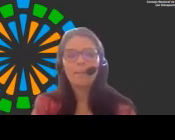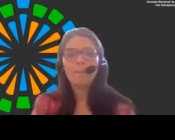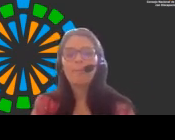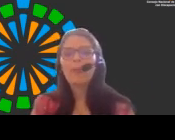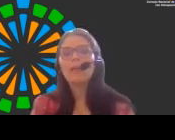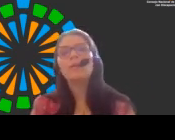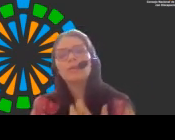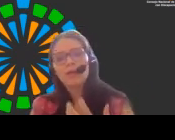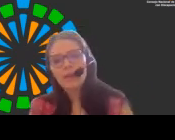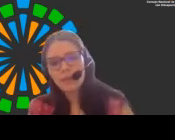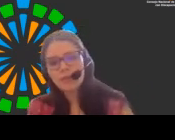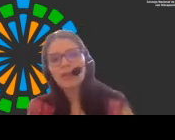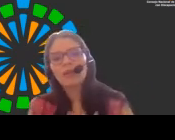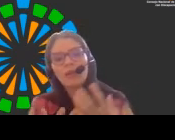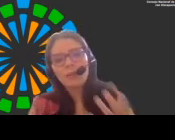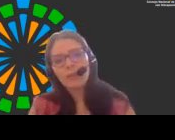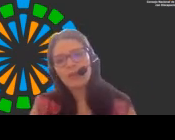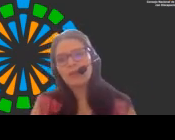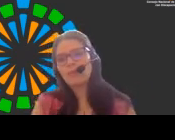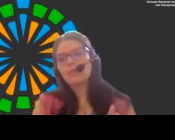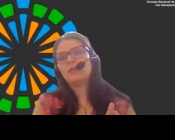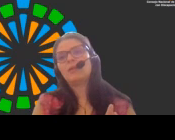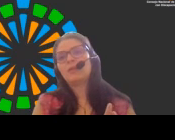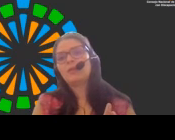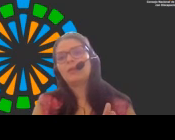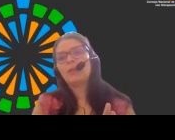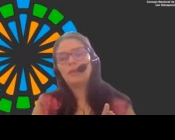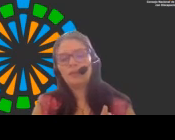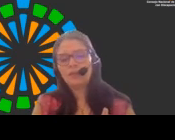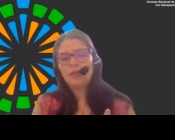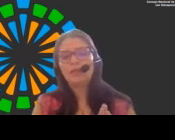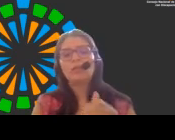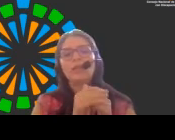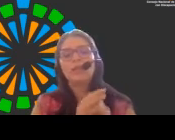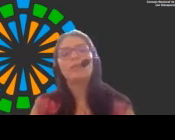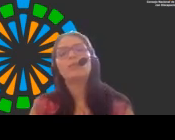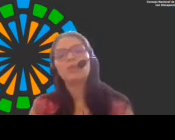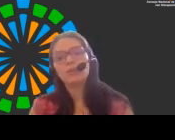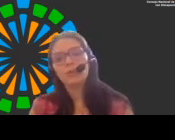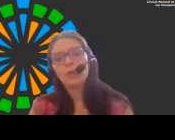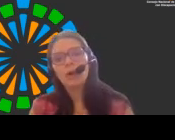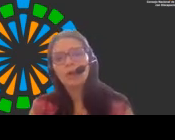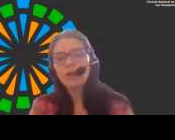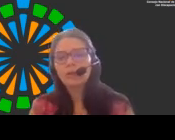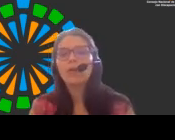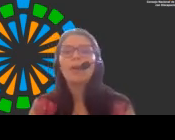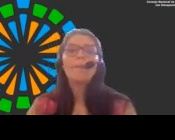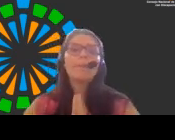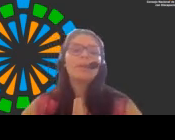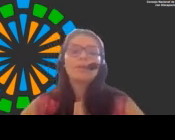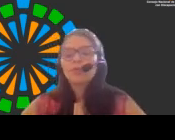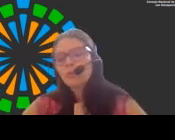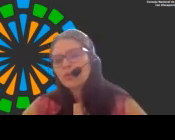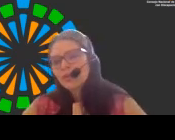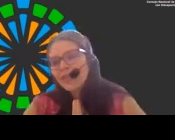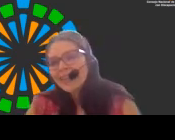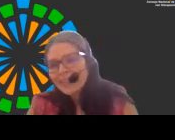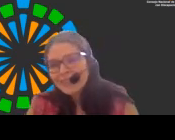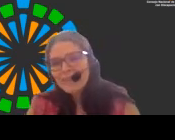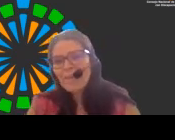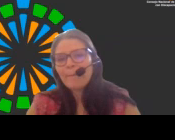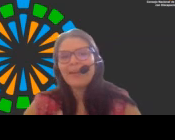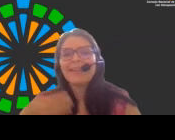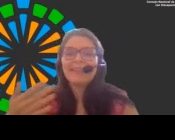aprovecharse y no sabemos Qué tipo de discapacidad es entonces hay que tener muchísimo cuidado con eso porque no somos